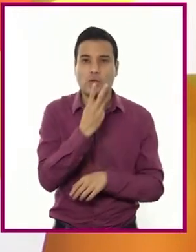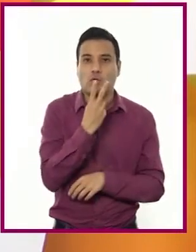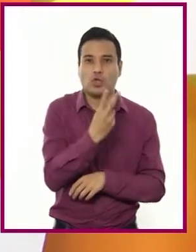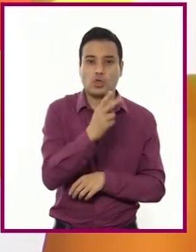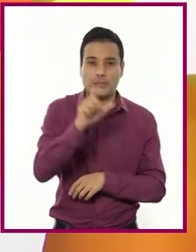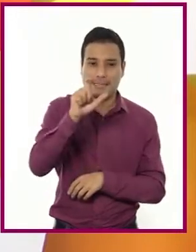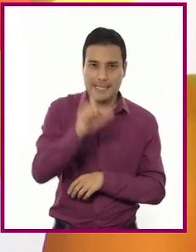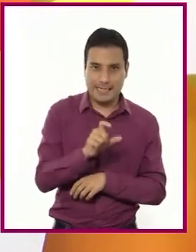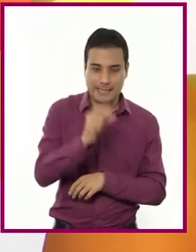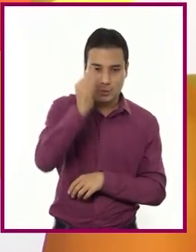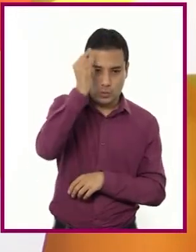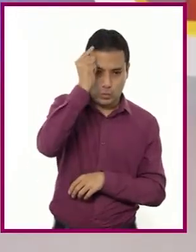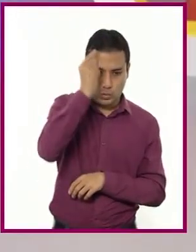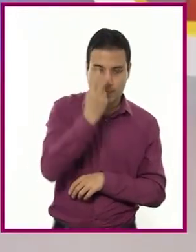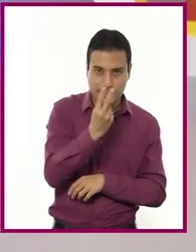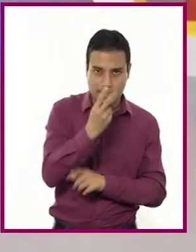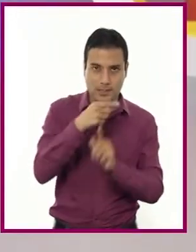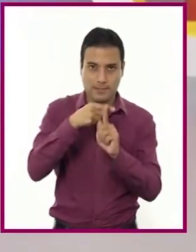2x² más 8y.